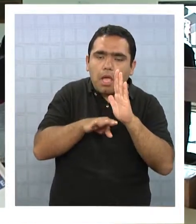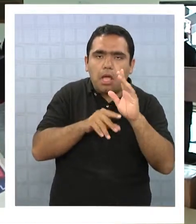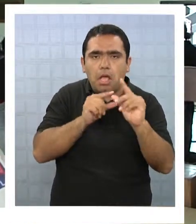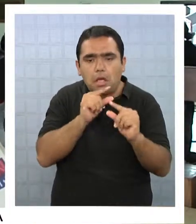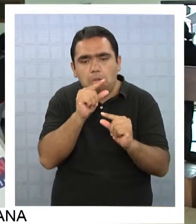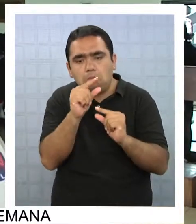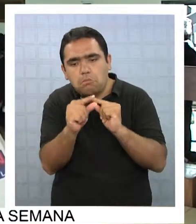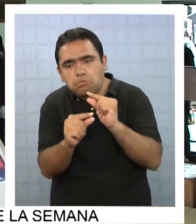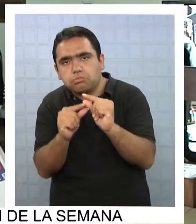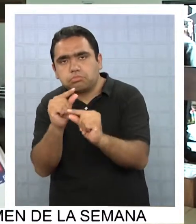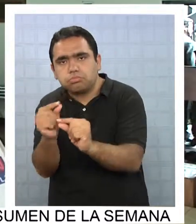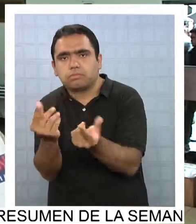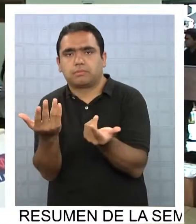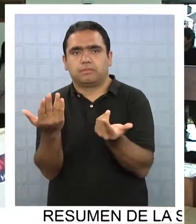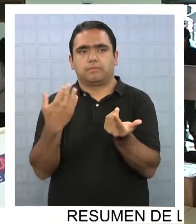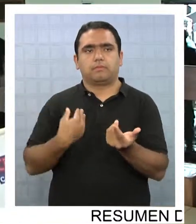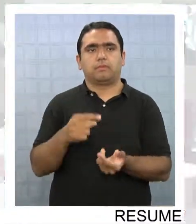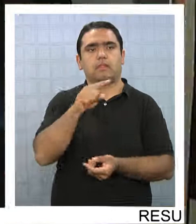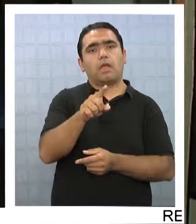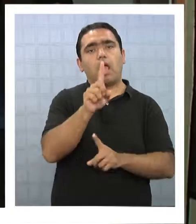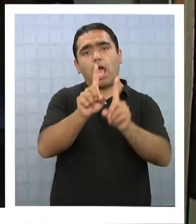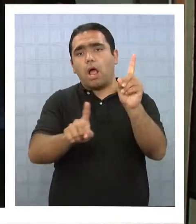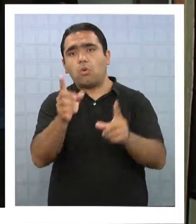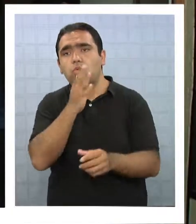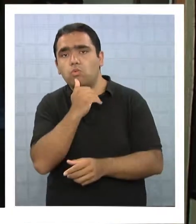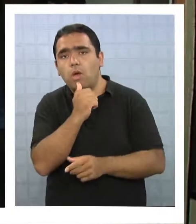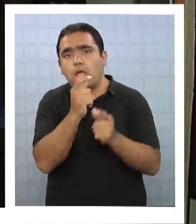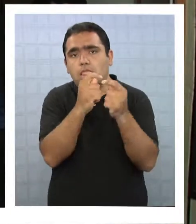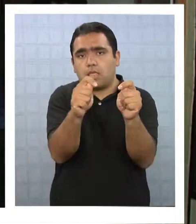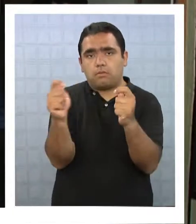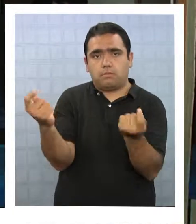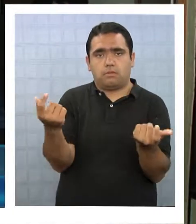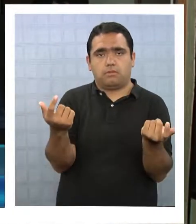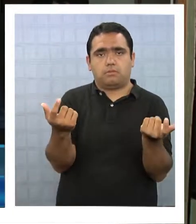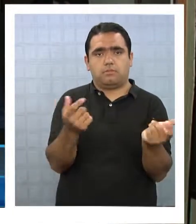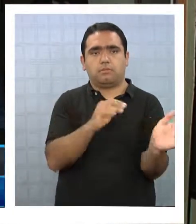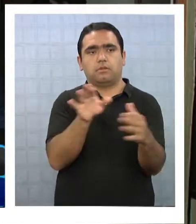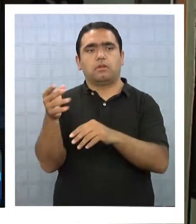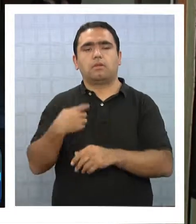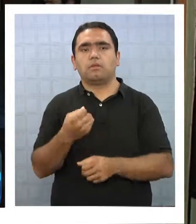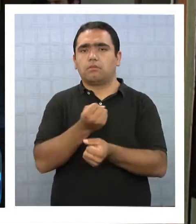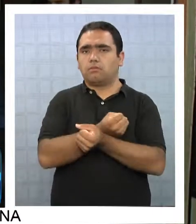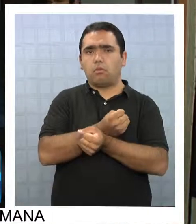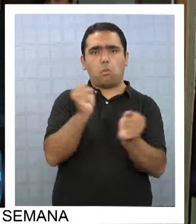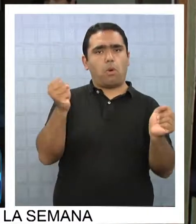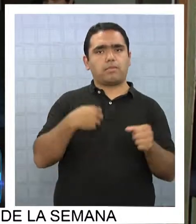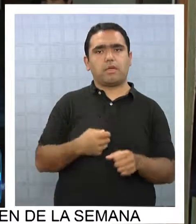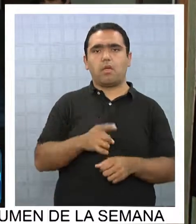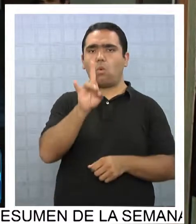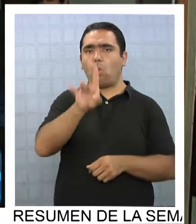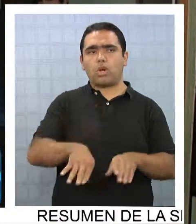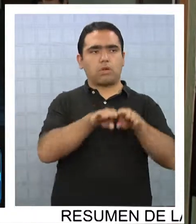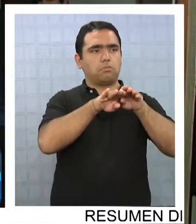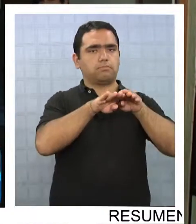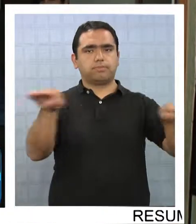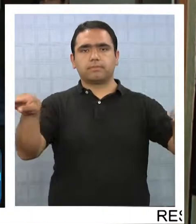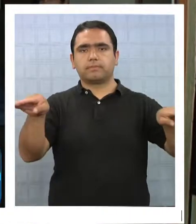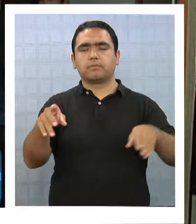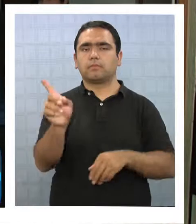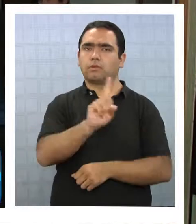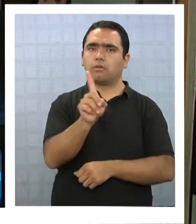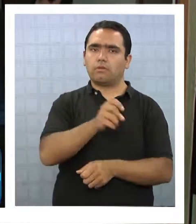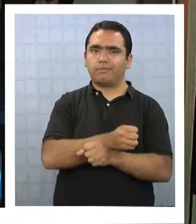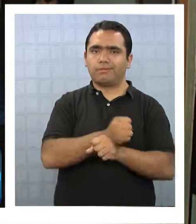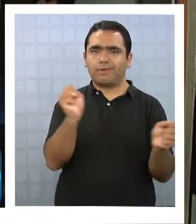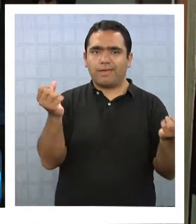eso, o no adhieren o no llegan a tratamiento. No podemos tratar con una receta única a todas las personas, no somos todos iguales.